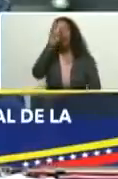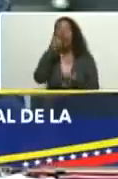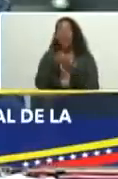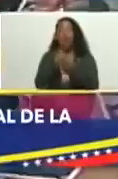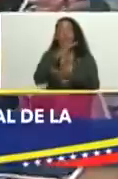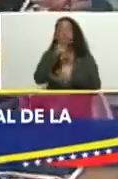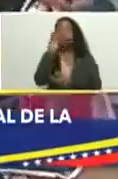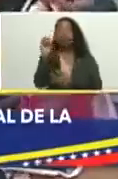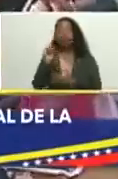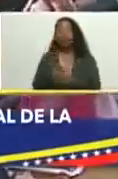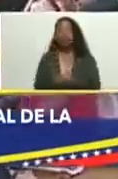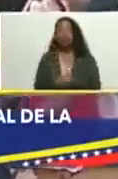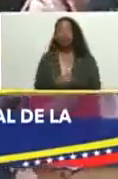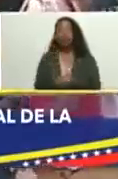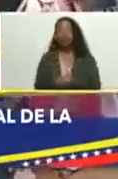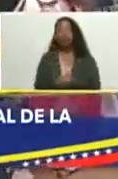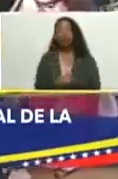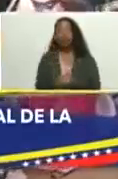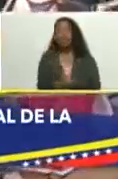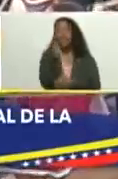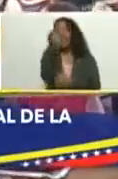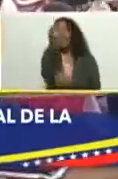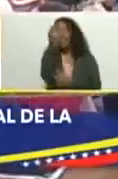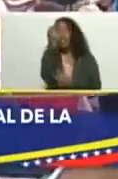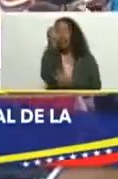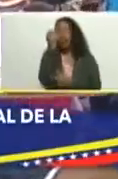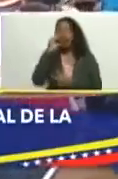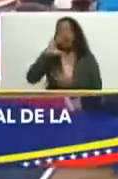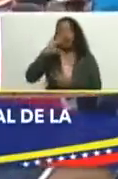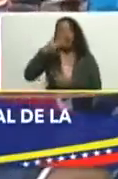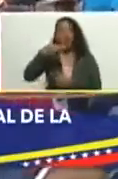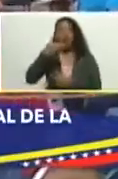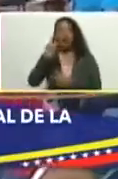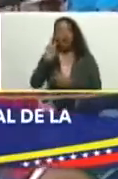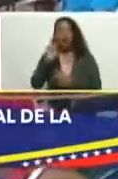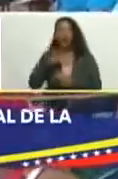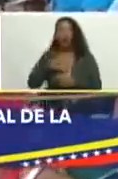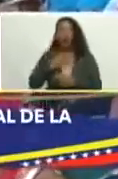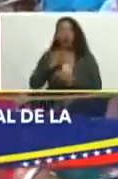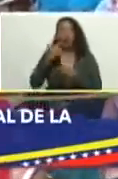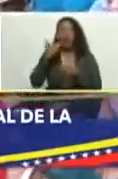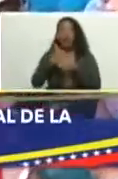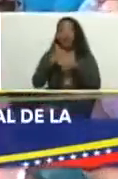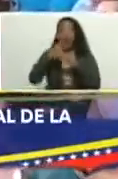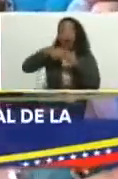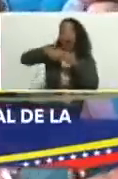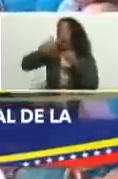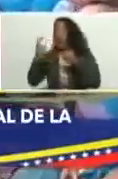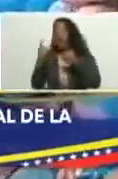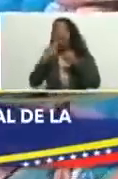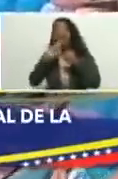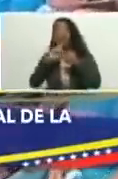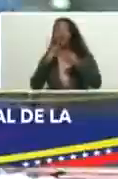2.400. Ningún CPT se puede quedar atrás. Tiene que estar adelante,